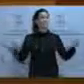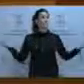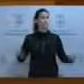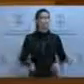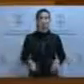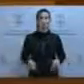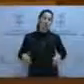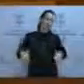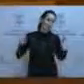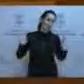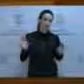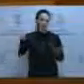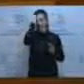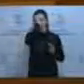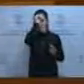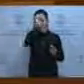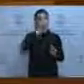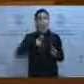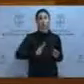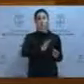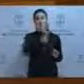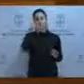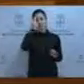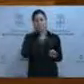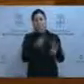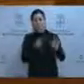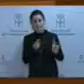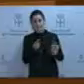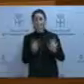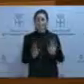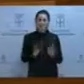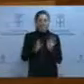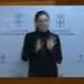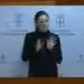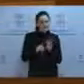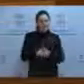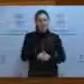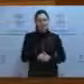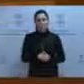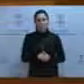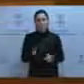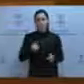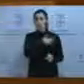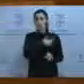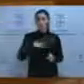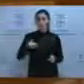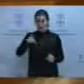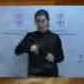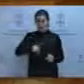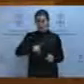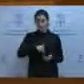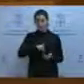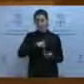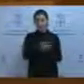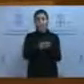Bueno, es una opinión respetable. Es una opinión respetable. Yo quiero invocar, porque aquí se habló también